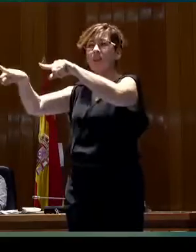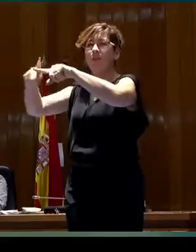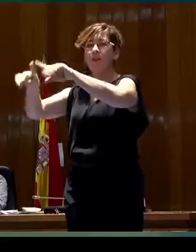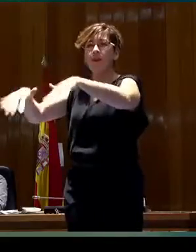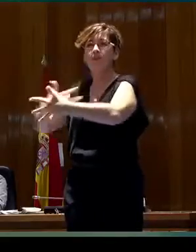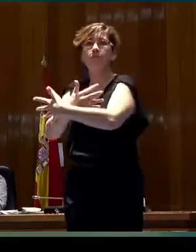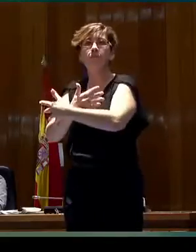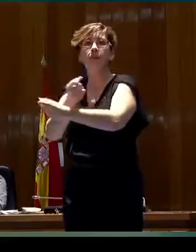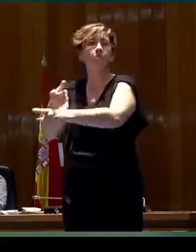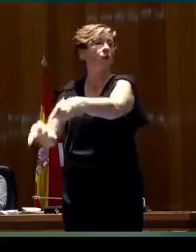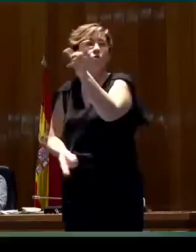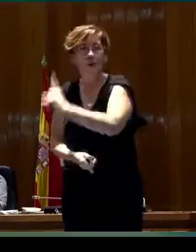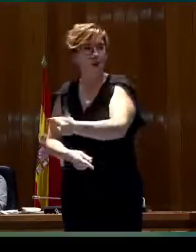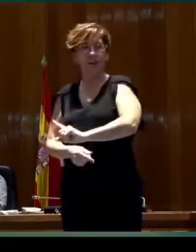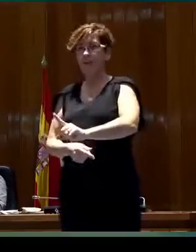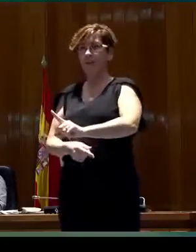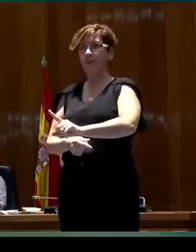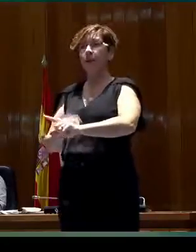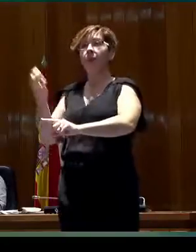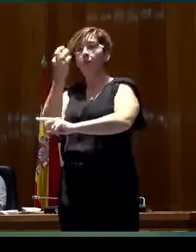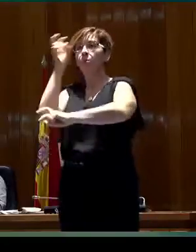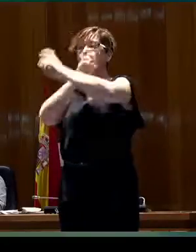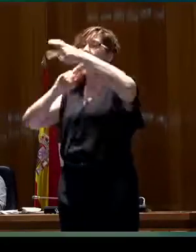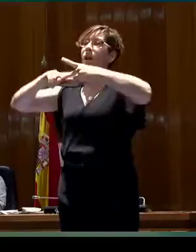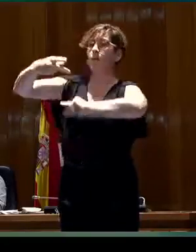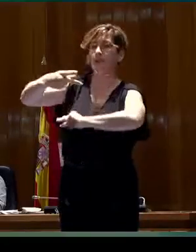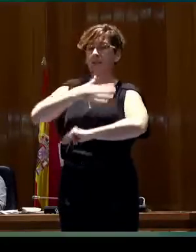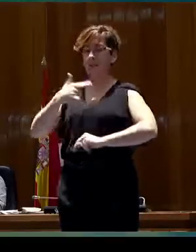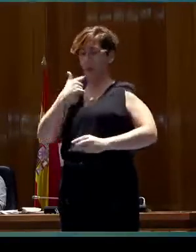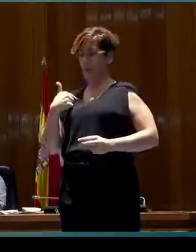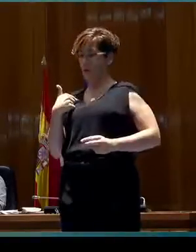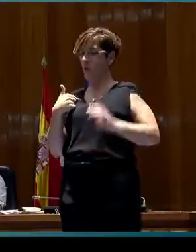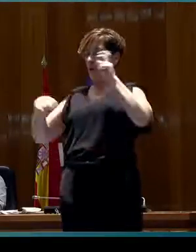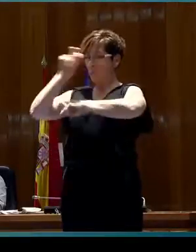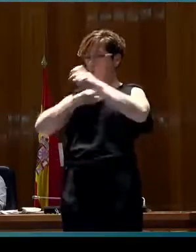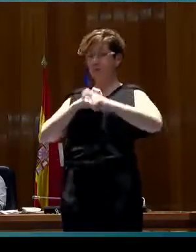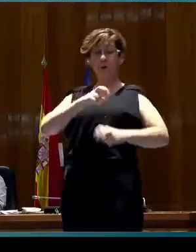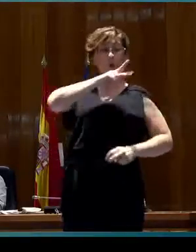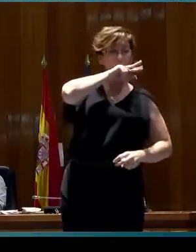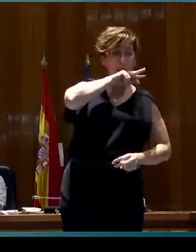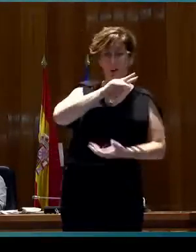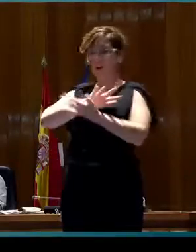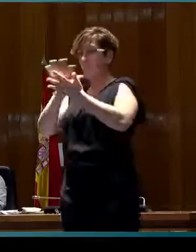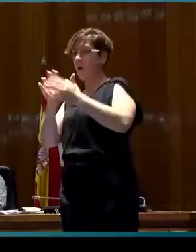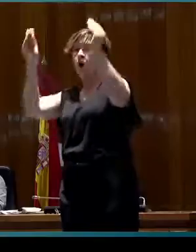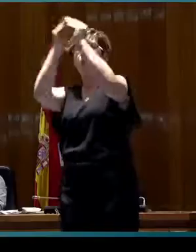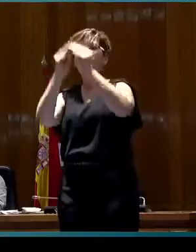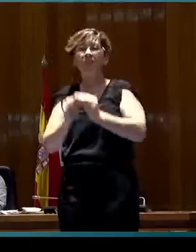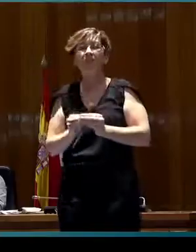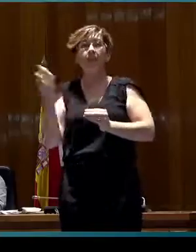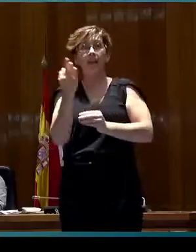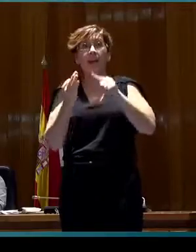así, que lo importante era hacerlas semejantes a las lenguas orales. ¿En qué coincidían con las lenguas orales? Eso era lo que le iba a dar